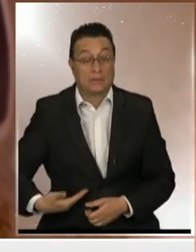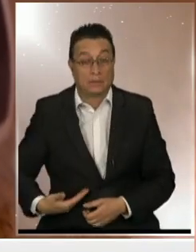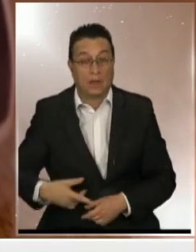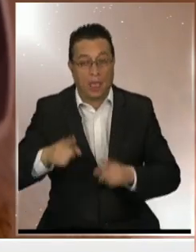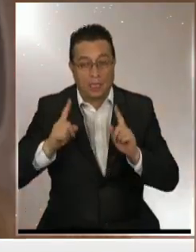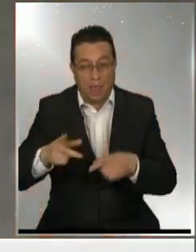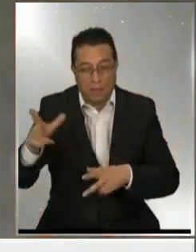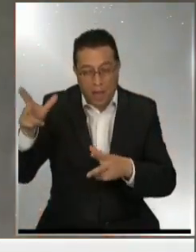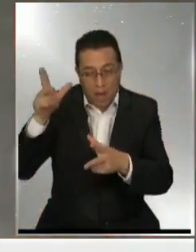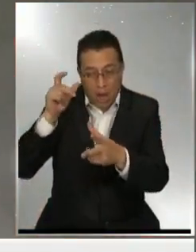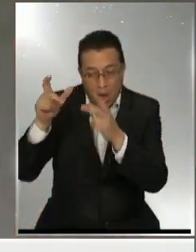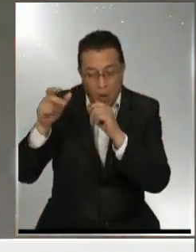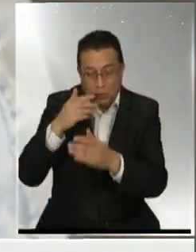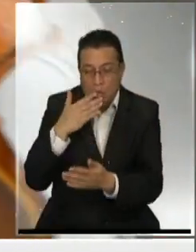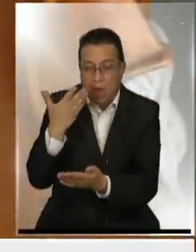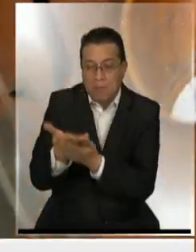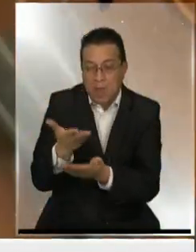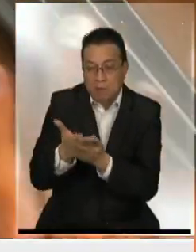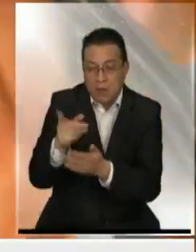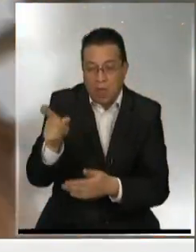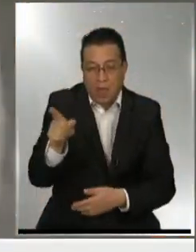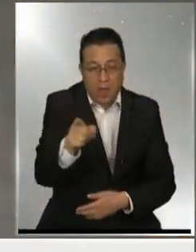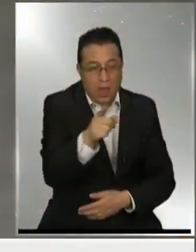escuche las demandas de la calle.